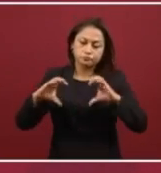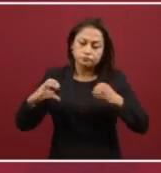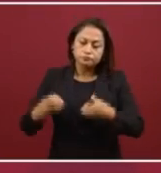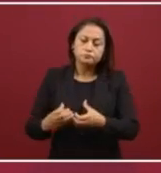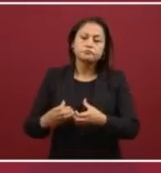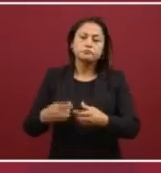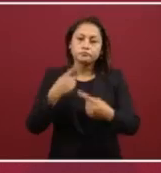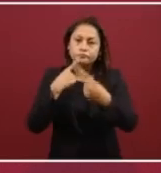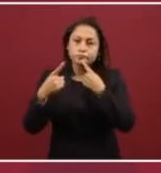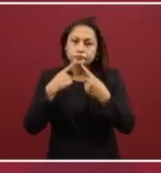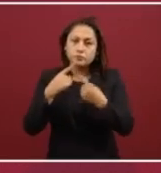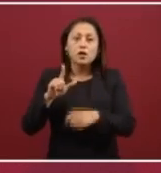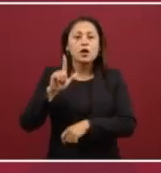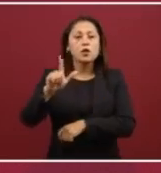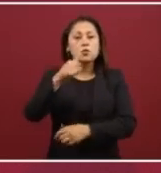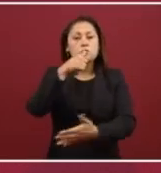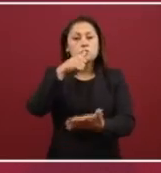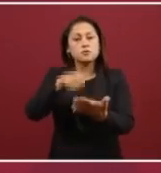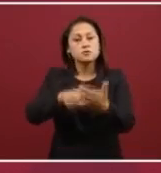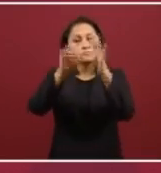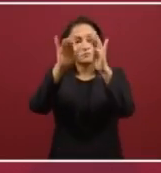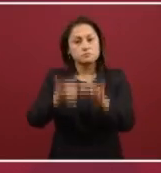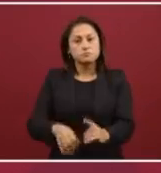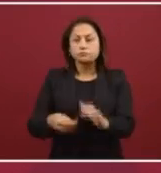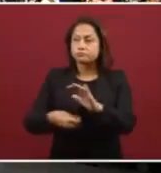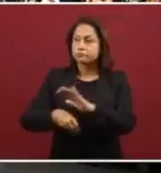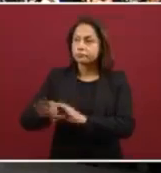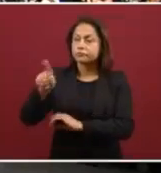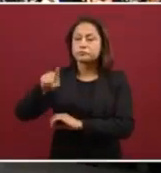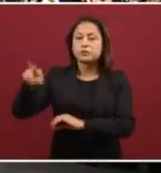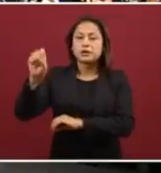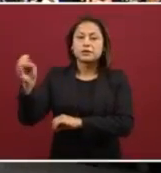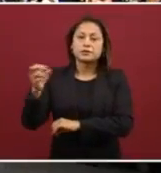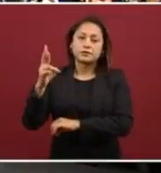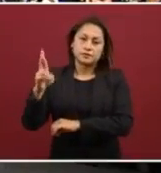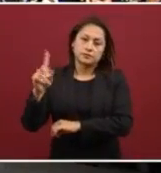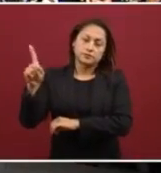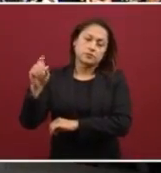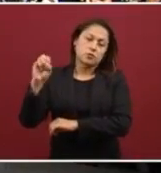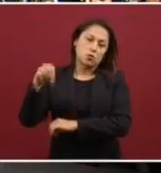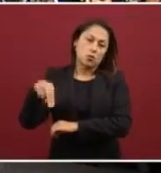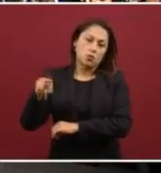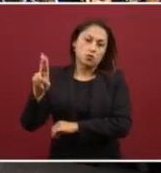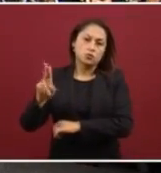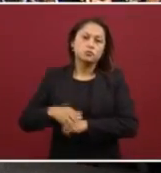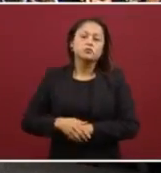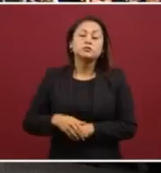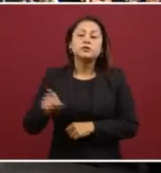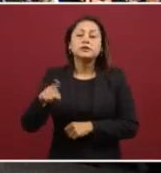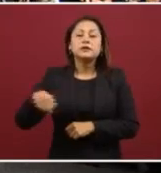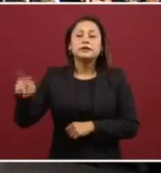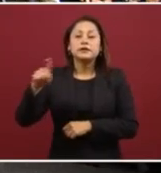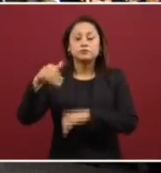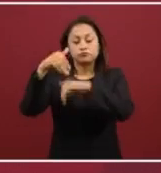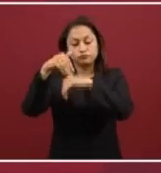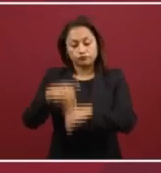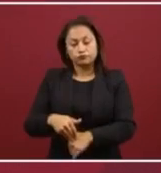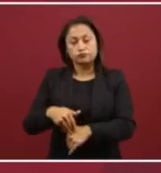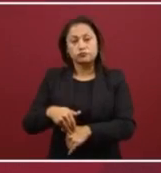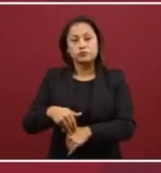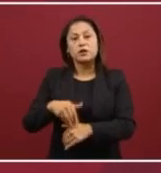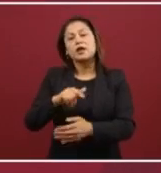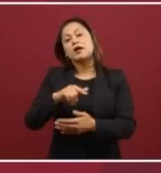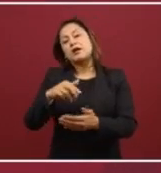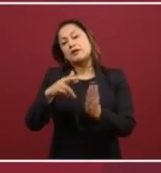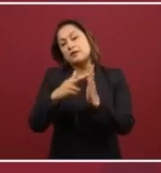acciones emprendidas por méxico en materia de migración porque es obligación de todos y ahora es cuando que estamos pidiendo que